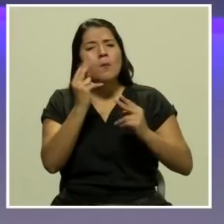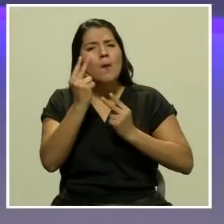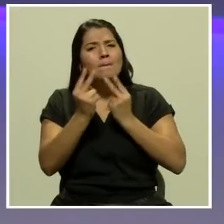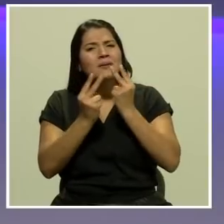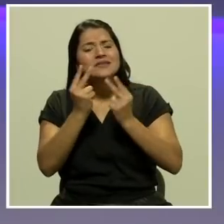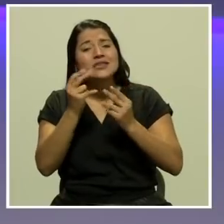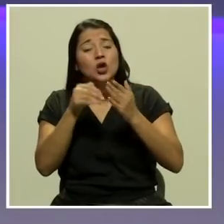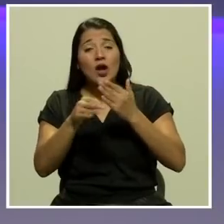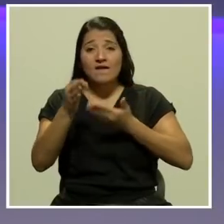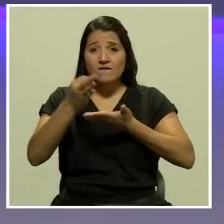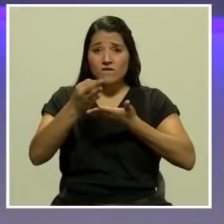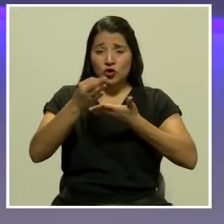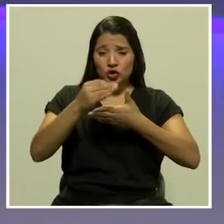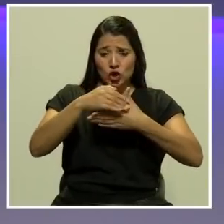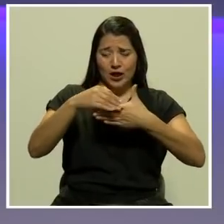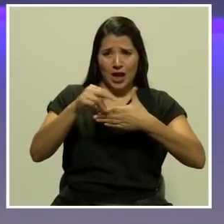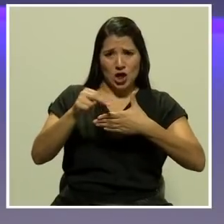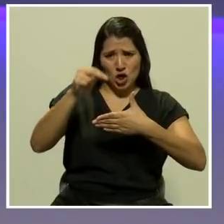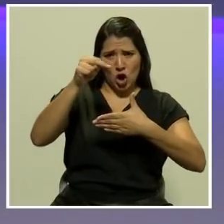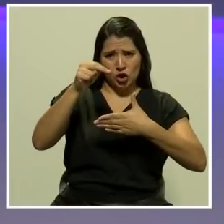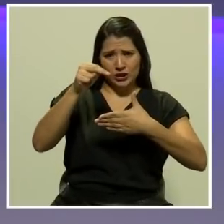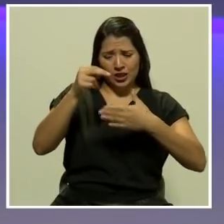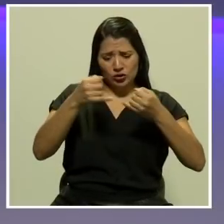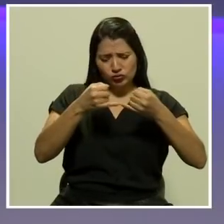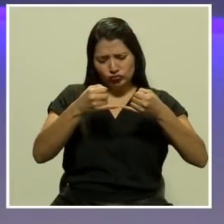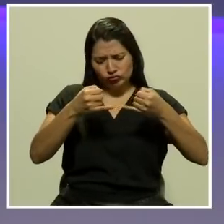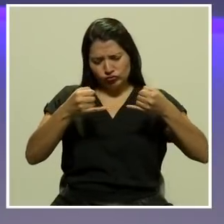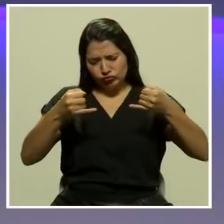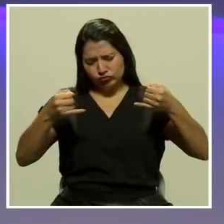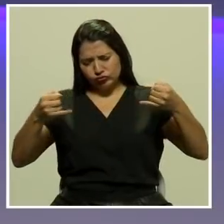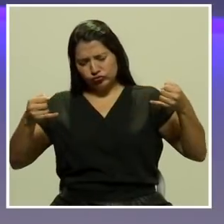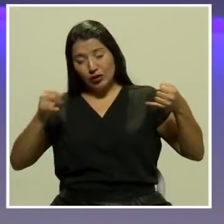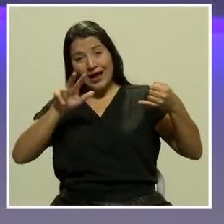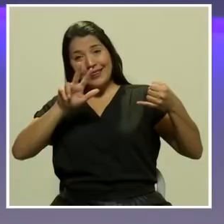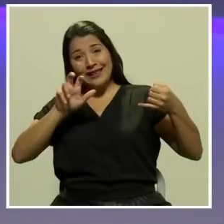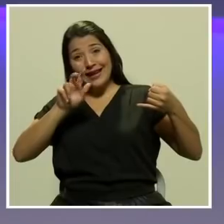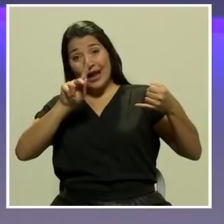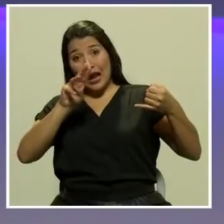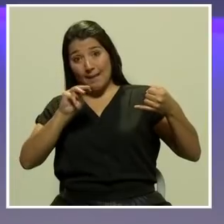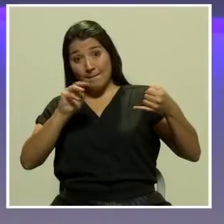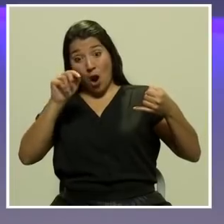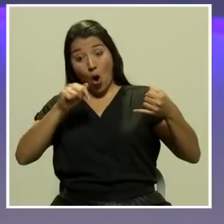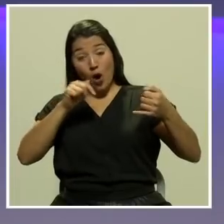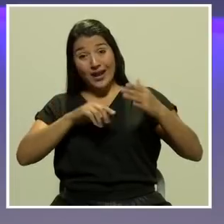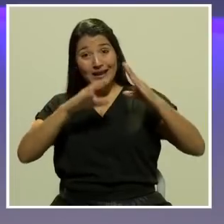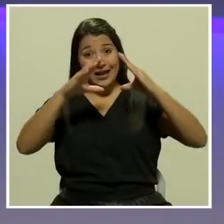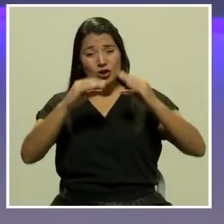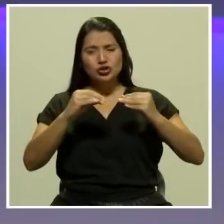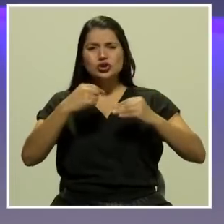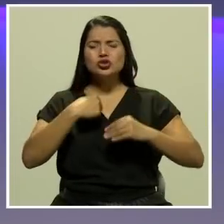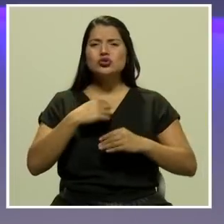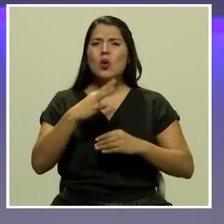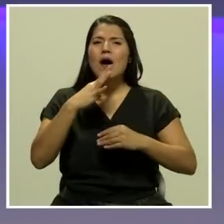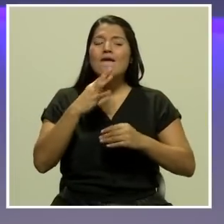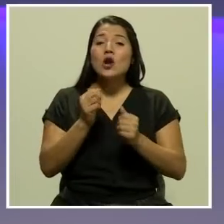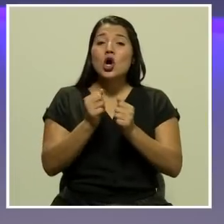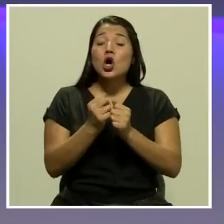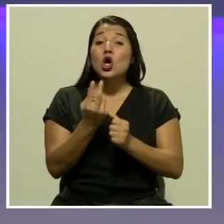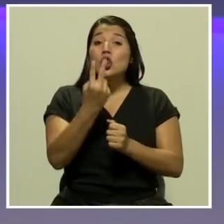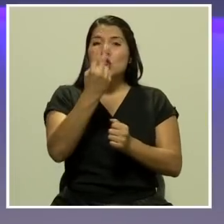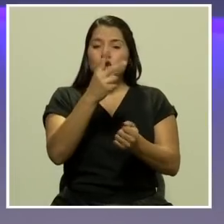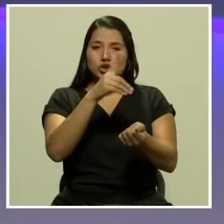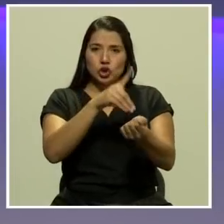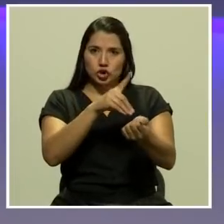a lo largo de más de 300 kilómetros. Esta noche voy a conversar con dos médicos